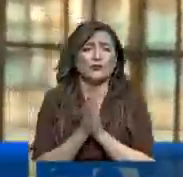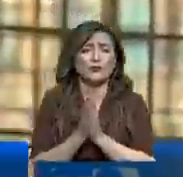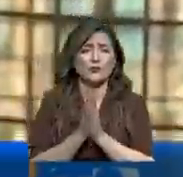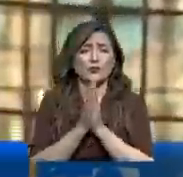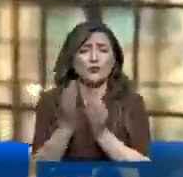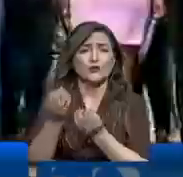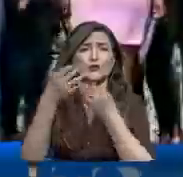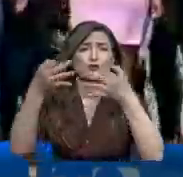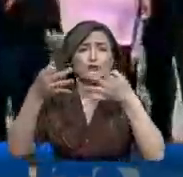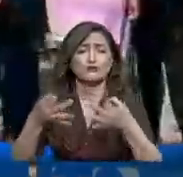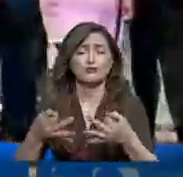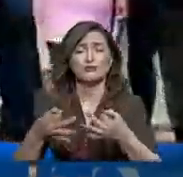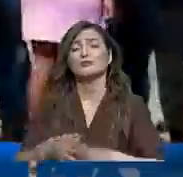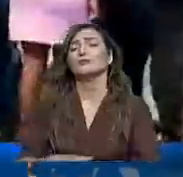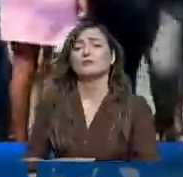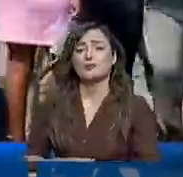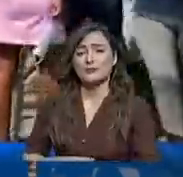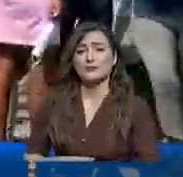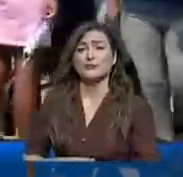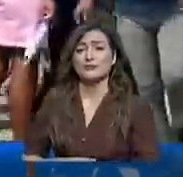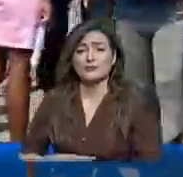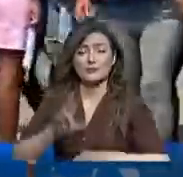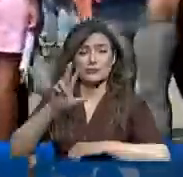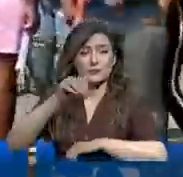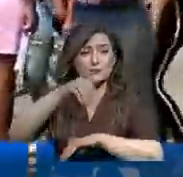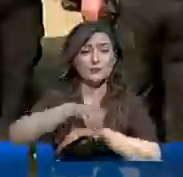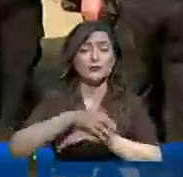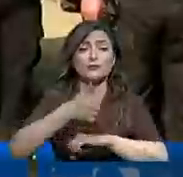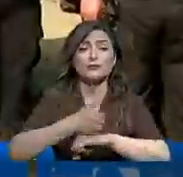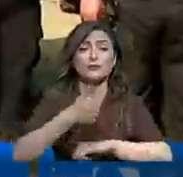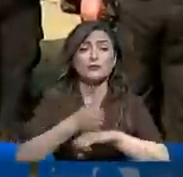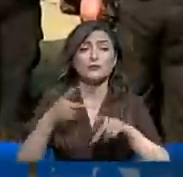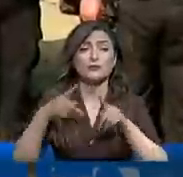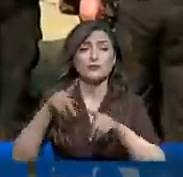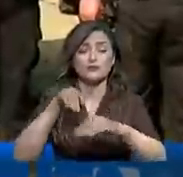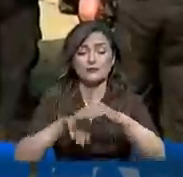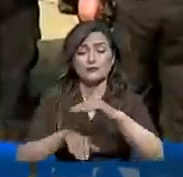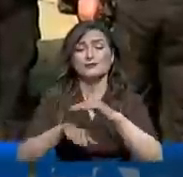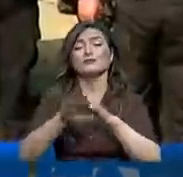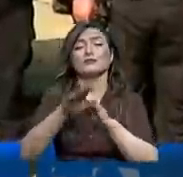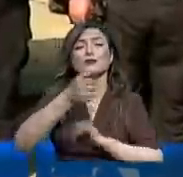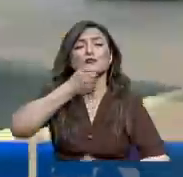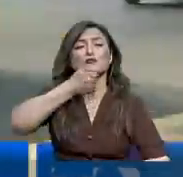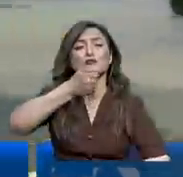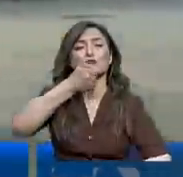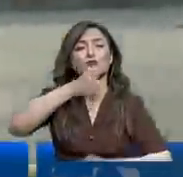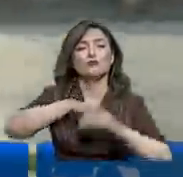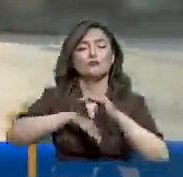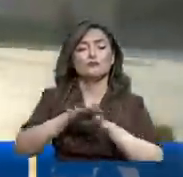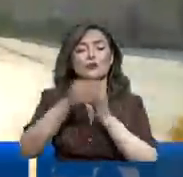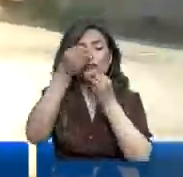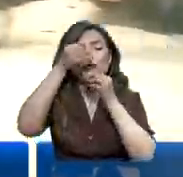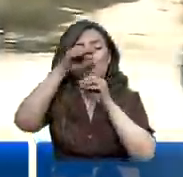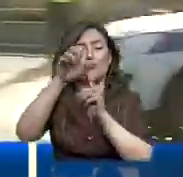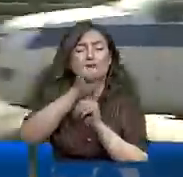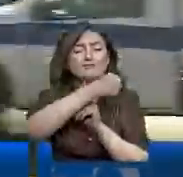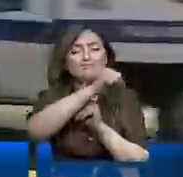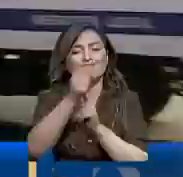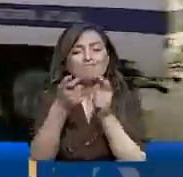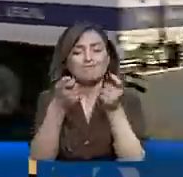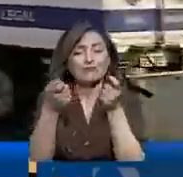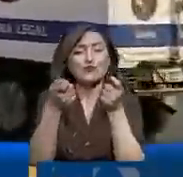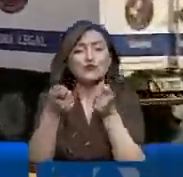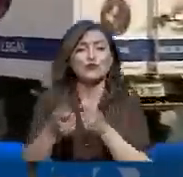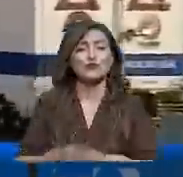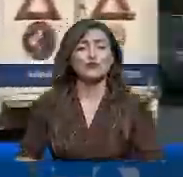información oficial y así ya luego de las tres de la tarde las autoridades permitieron el ingreso de la prensa al penal para anunciar que la situación ya estaba